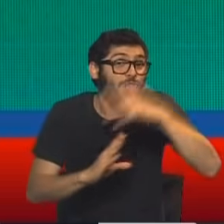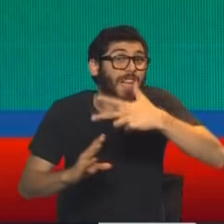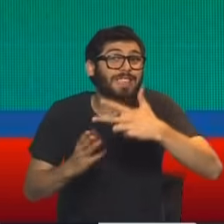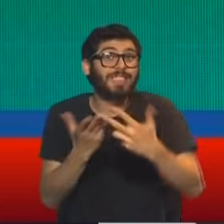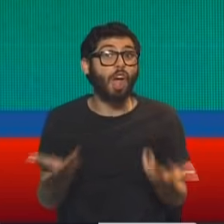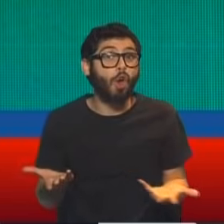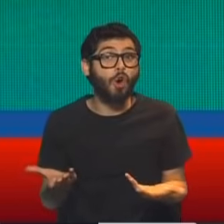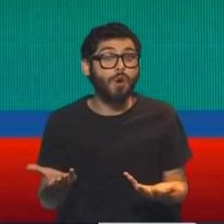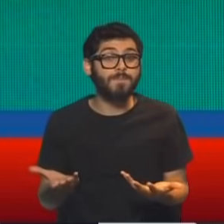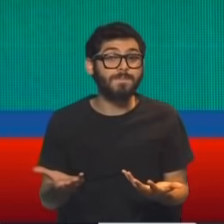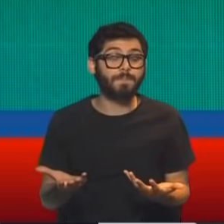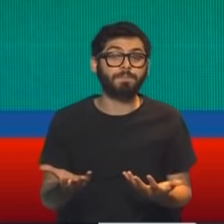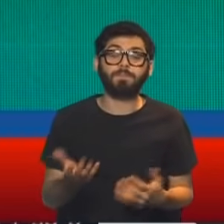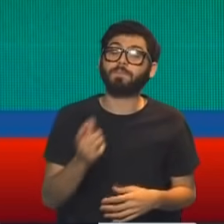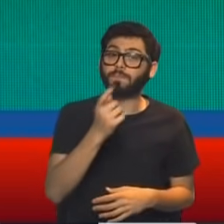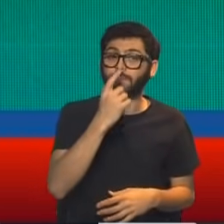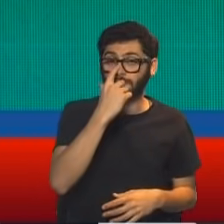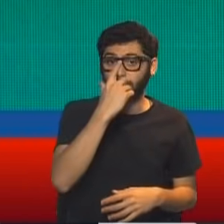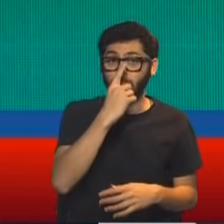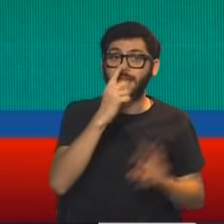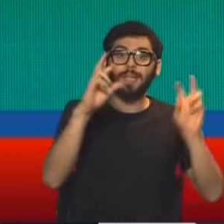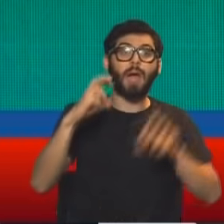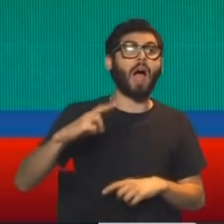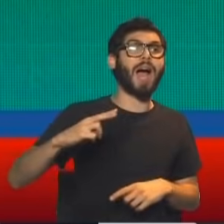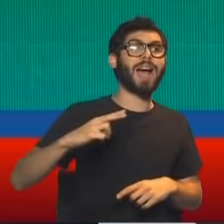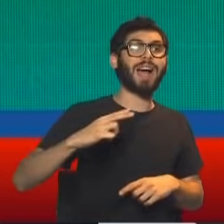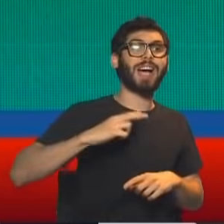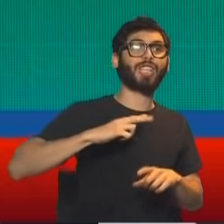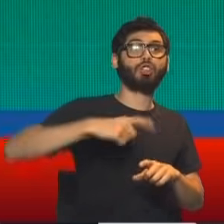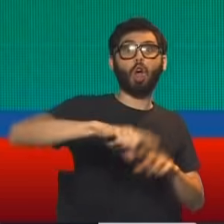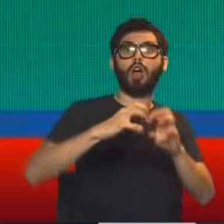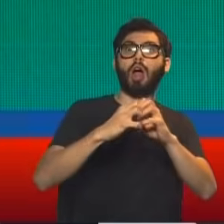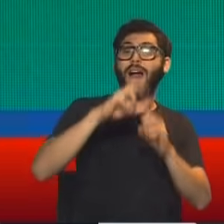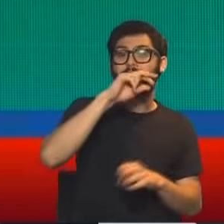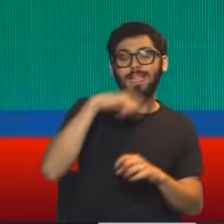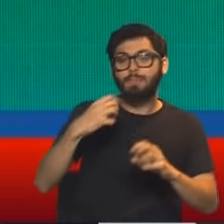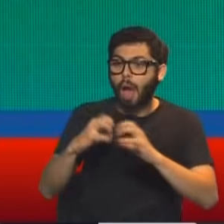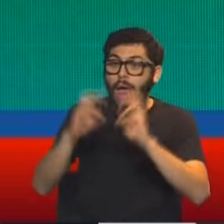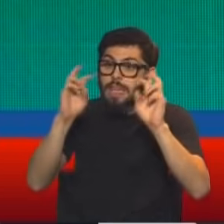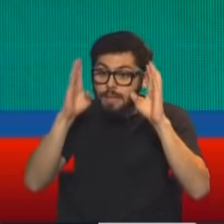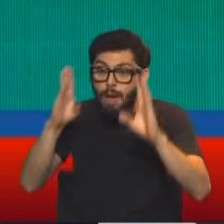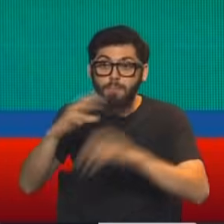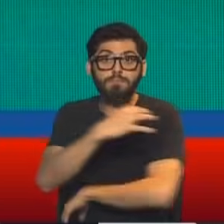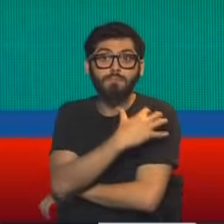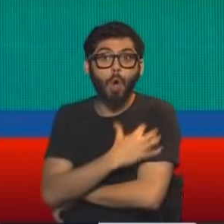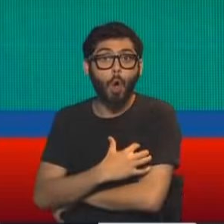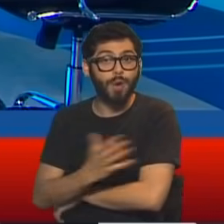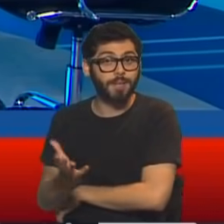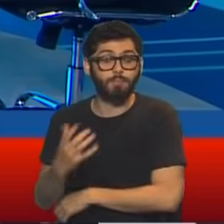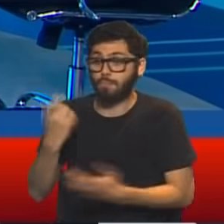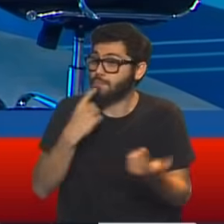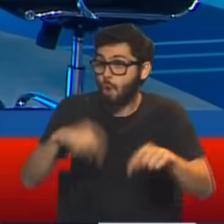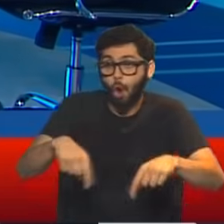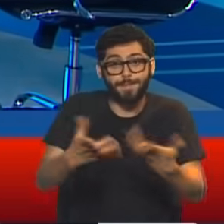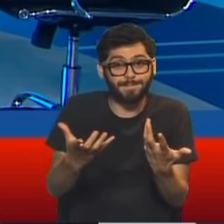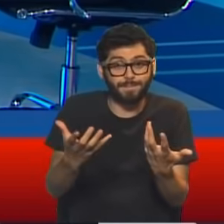me parece, y lamentablemente, de discutir la riqueza, ¿no? Me parece que estamos siempre discutiendo la pobreza, incluso hoy. Estamos hablando de la pobreza. Digo,